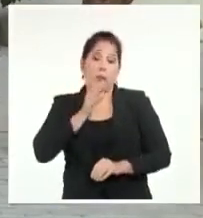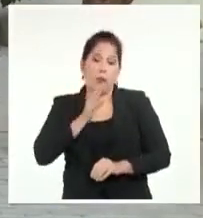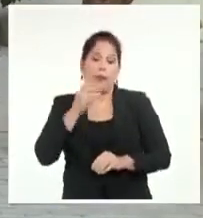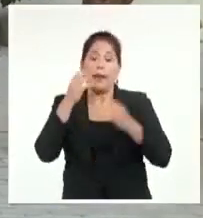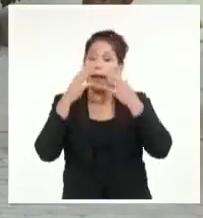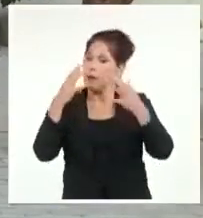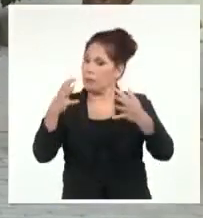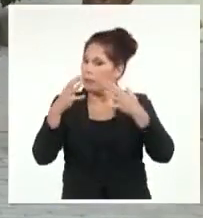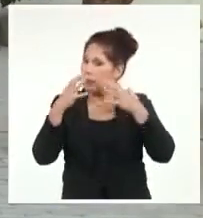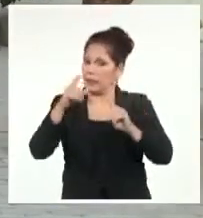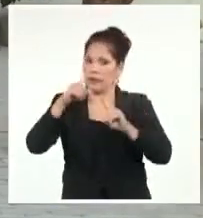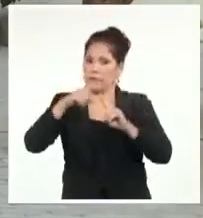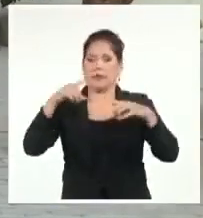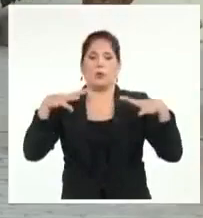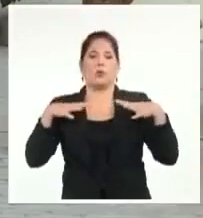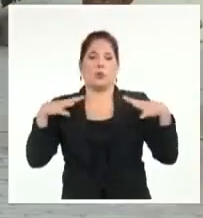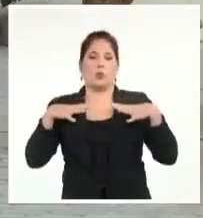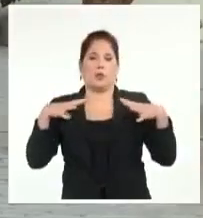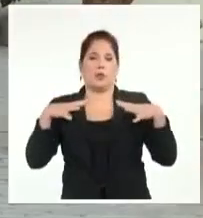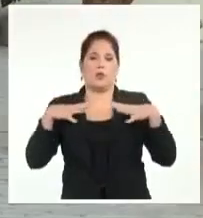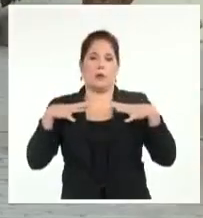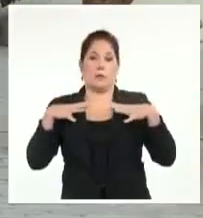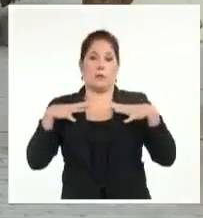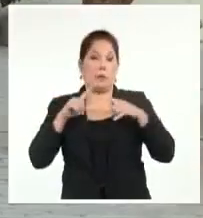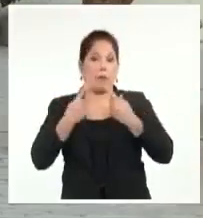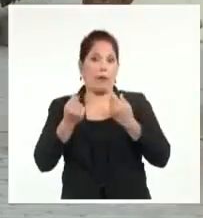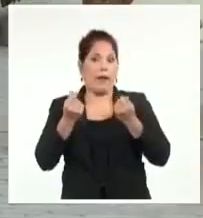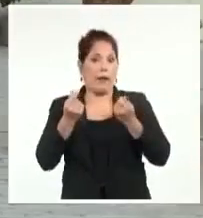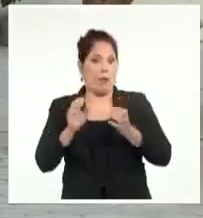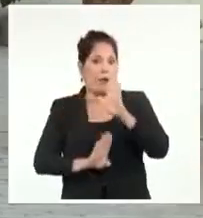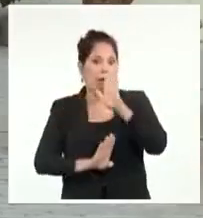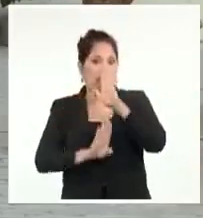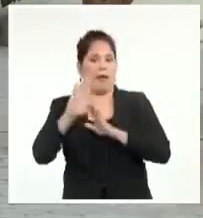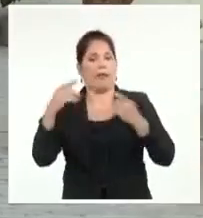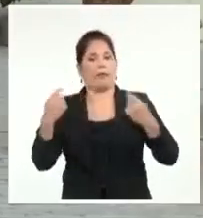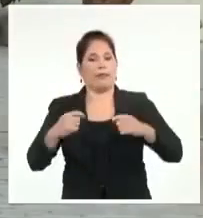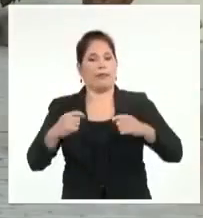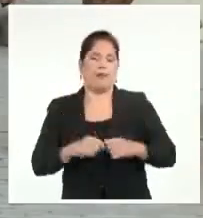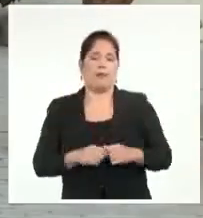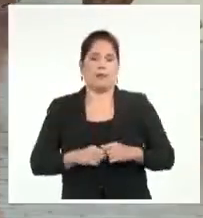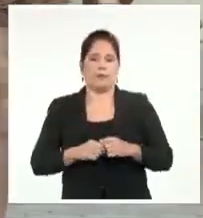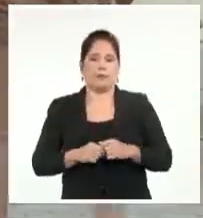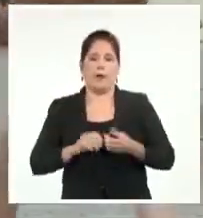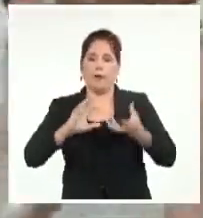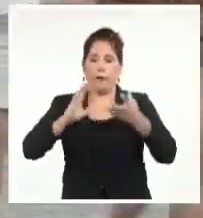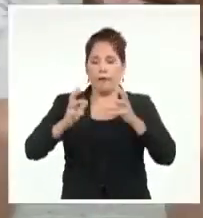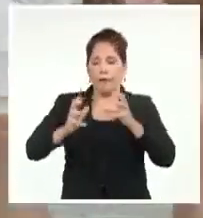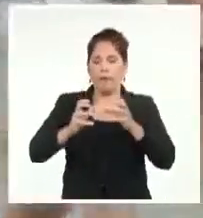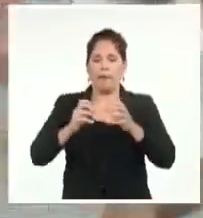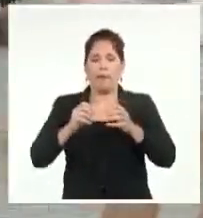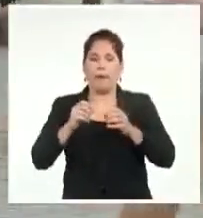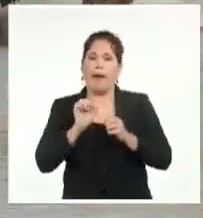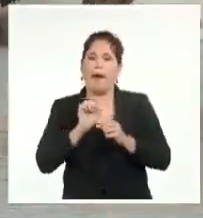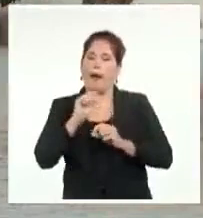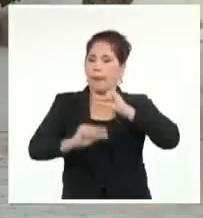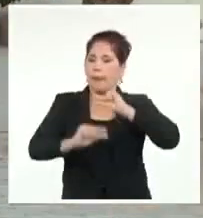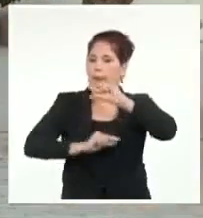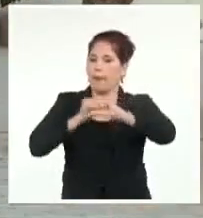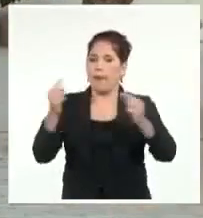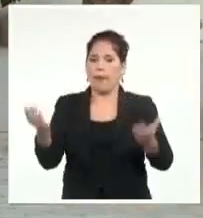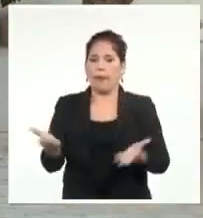importantes desafíos para el turismo en su rol dinamizador de la economía cubana. En el diseño de una estrategia para su gradual